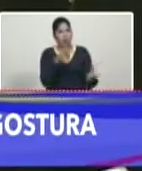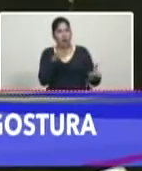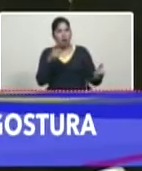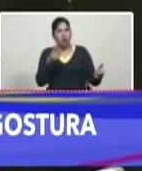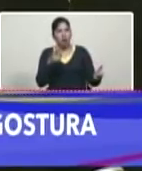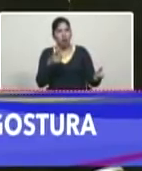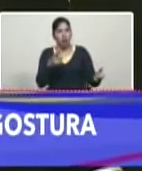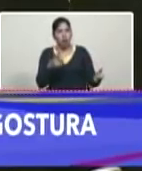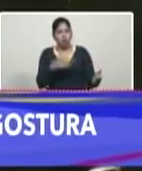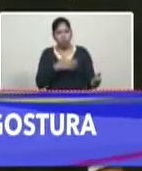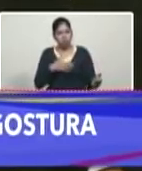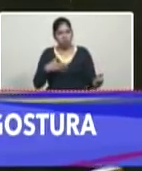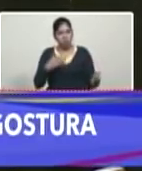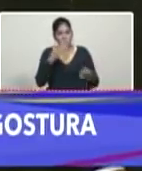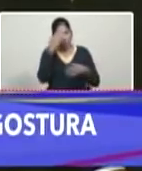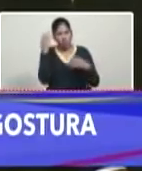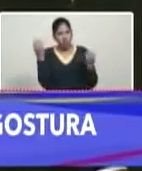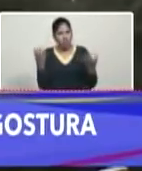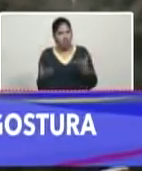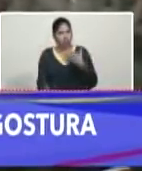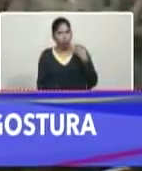desideologizarlos, despolitizarlos,